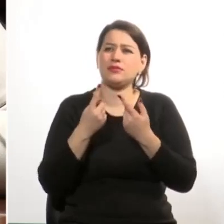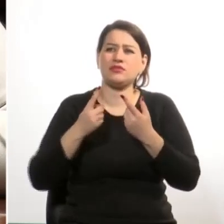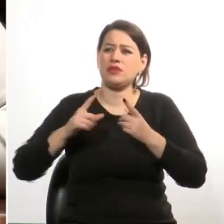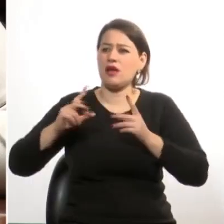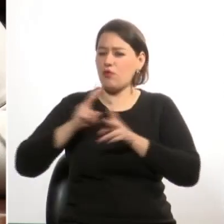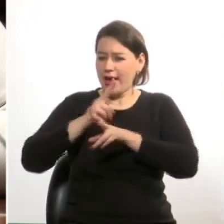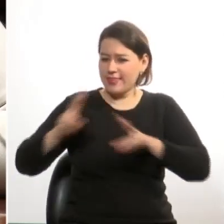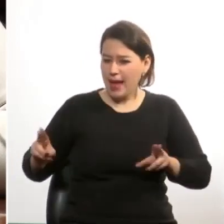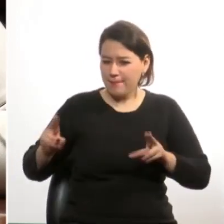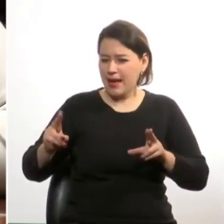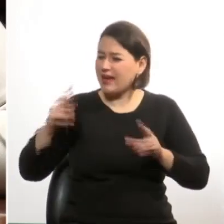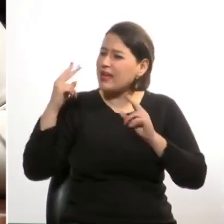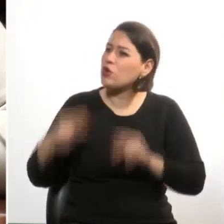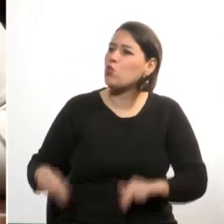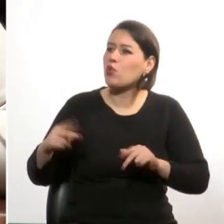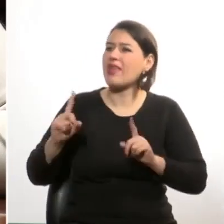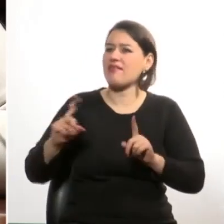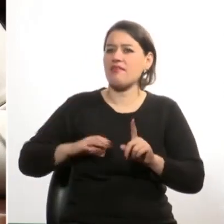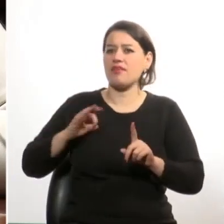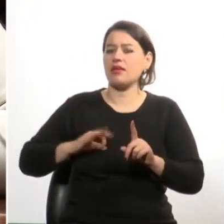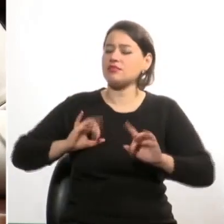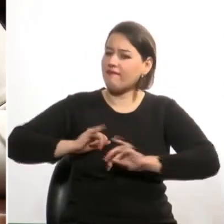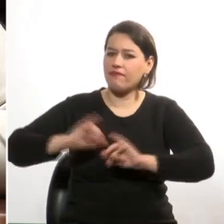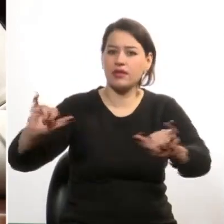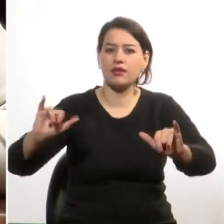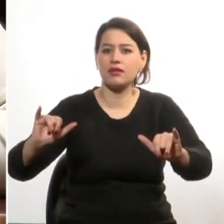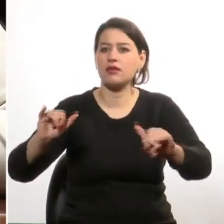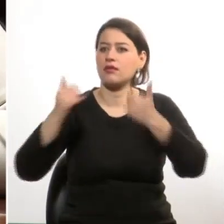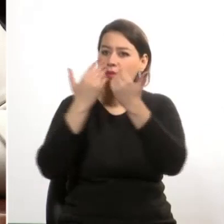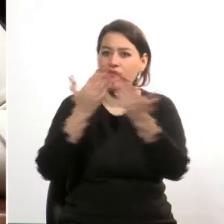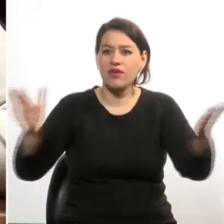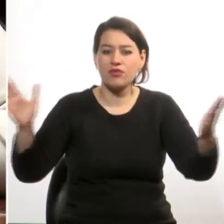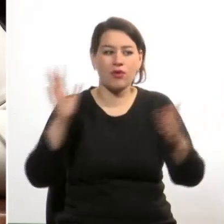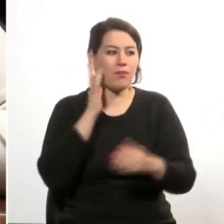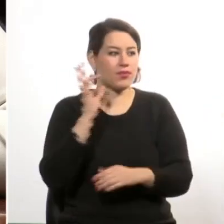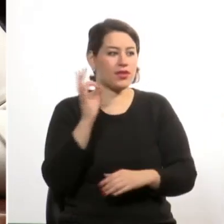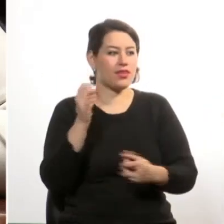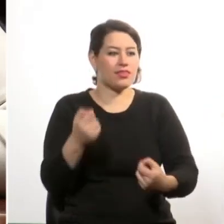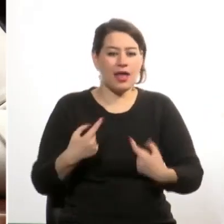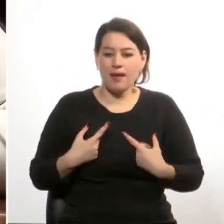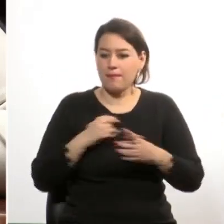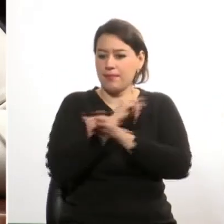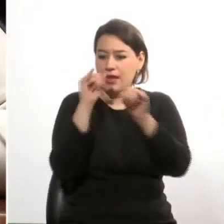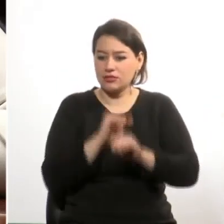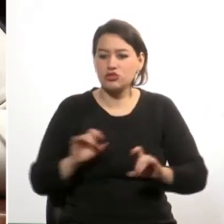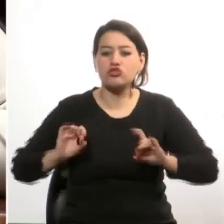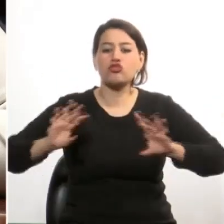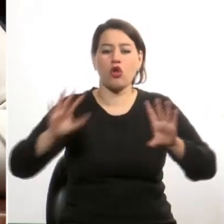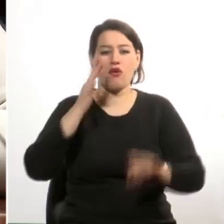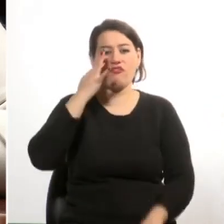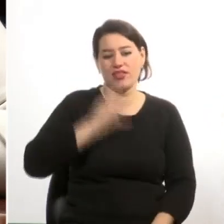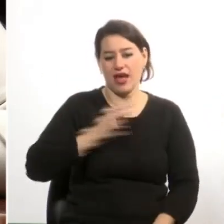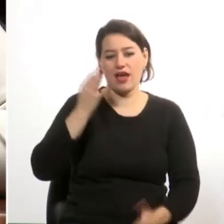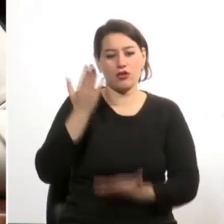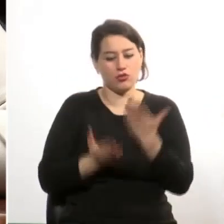cerraba, abriendo puertas y ventanas, un anhelo de pacificación que solo en la vigencia de la verdad y la